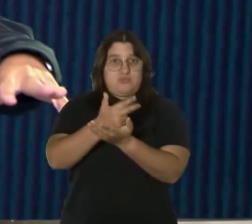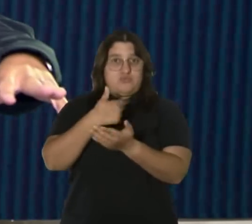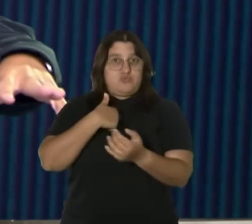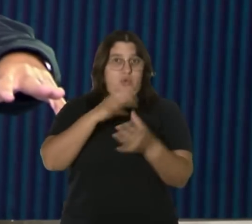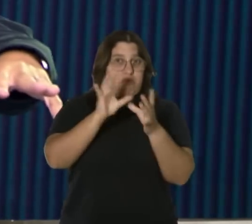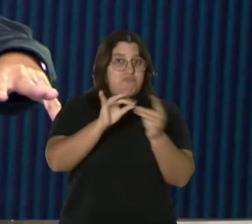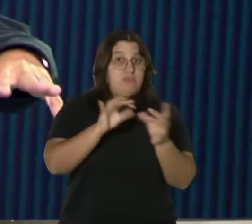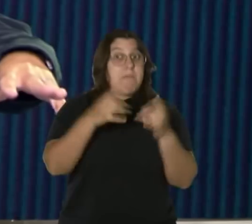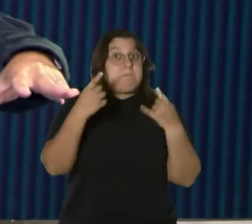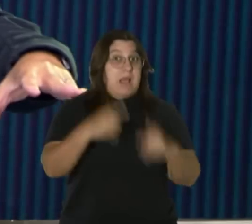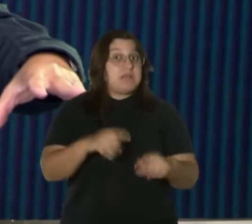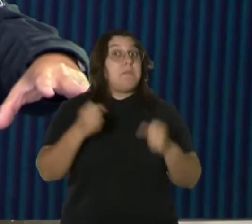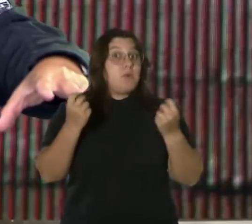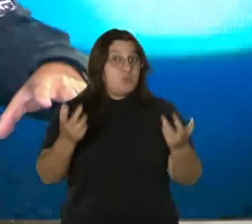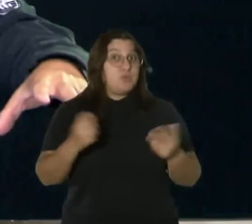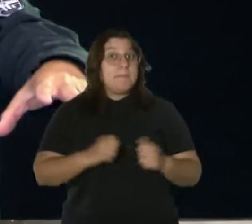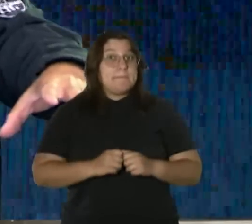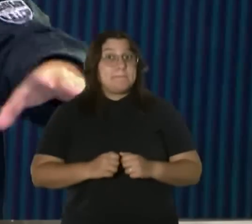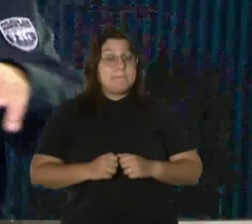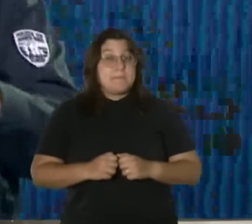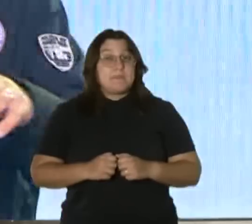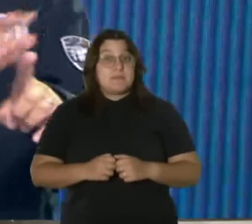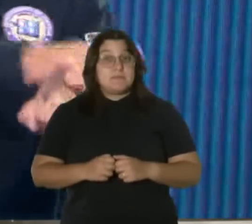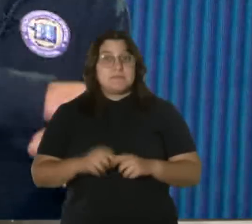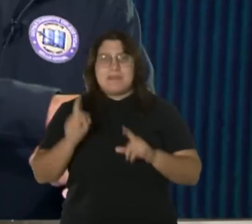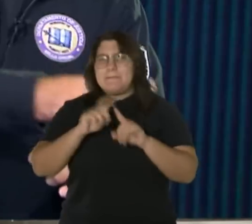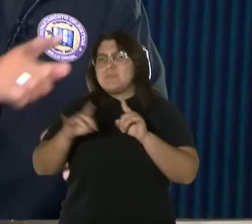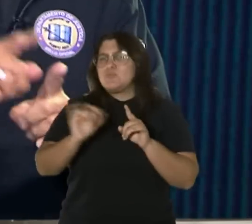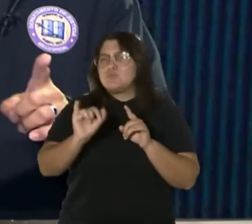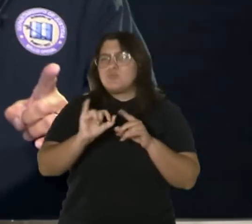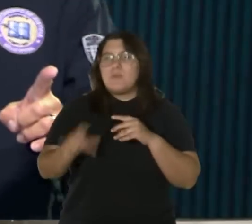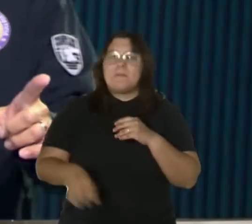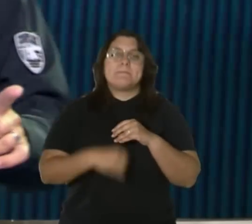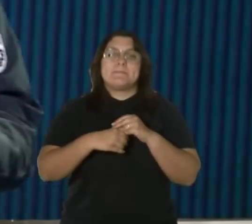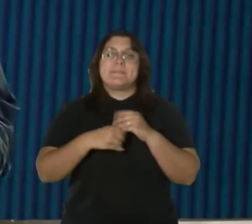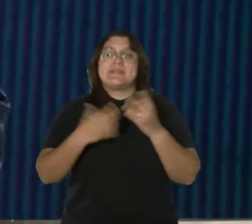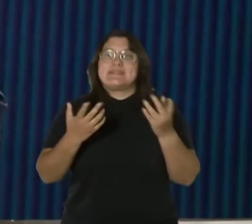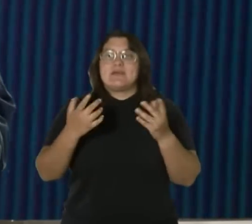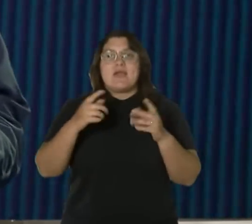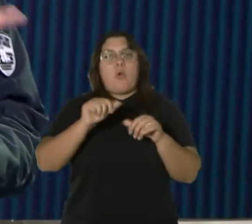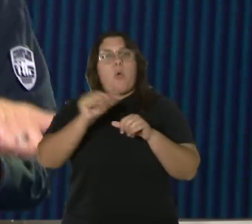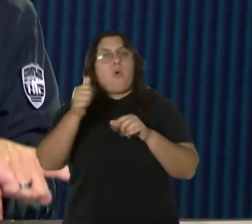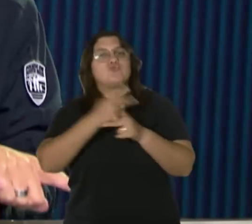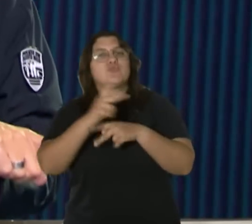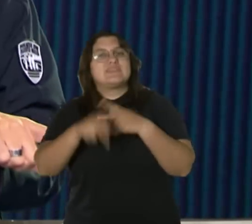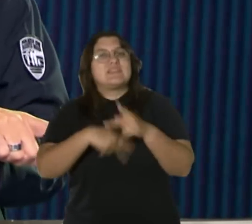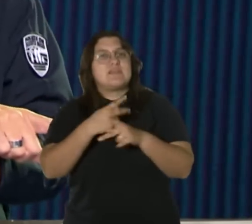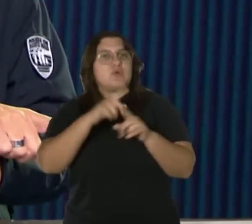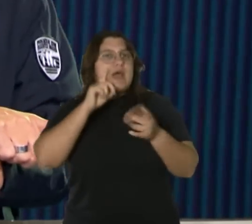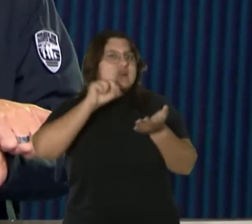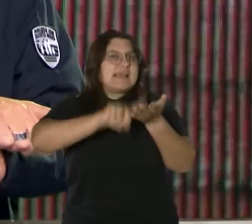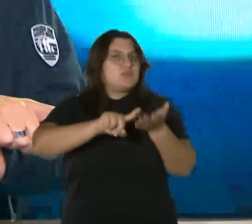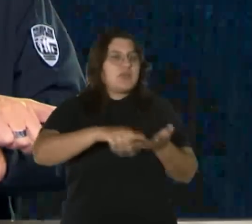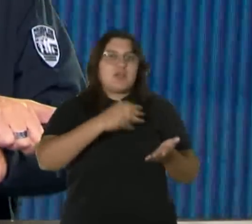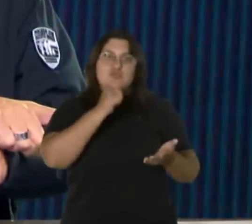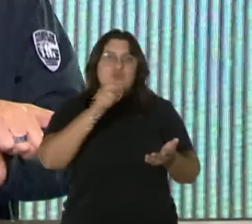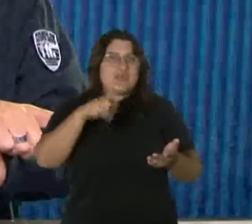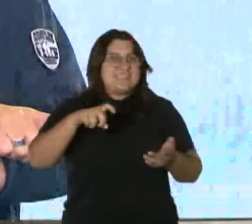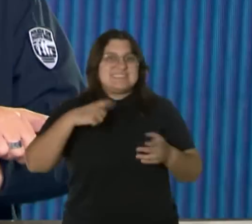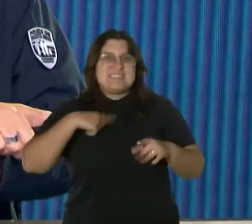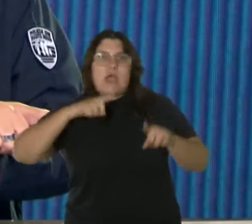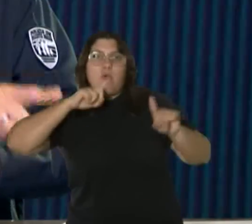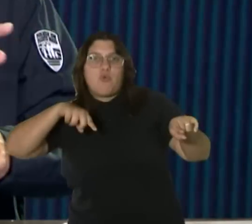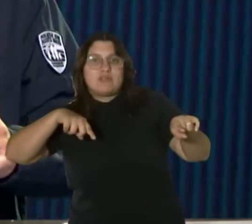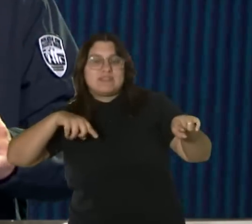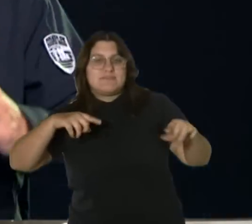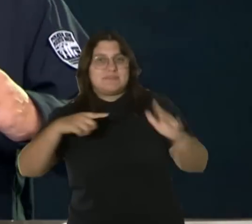se da mucho en estas intervenciones vehiculares pero también se da otro tipo de registro para el cual no hace falta una orden Como